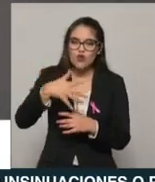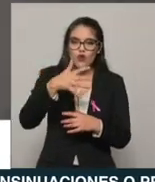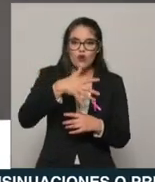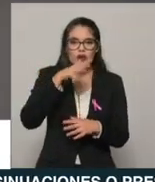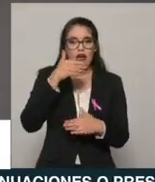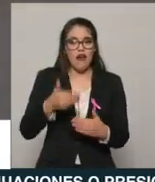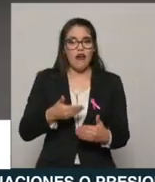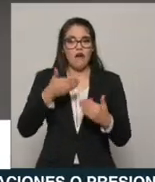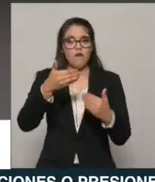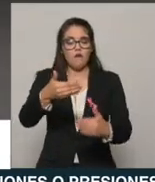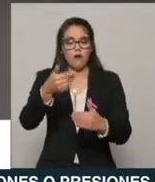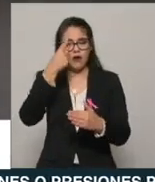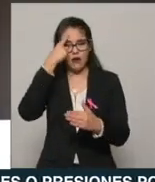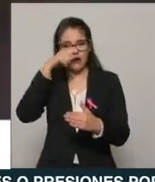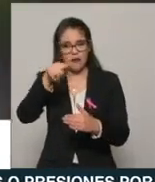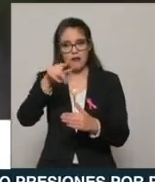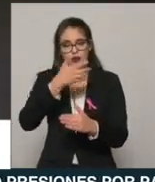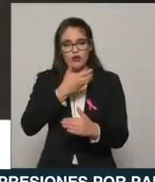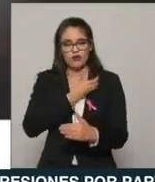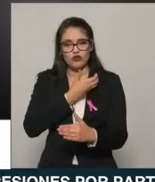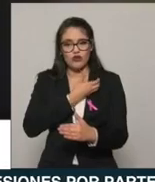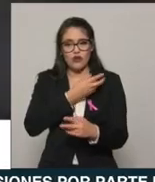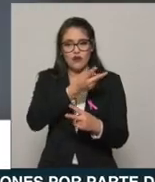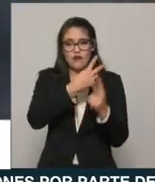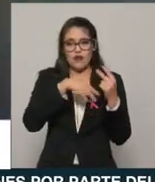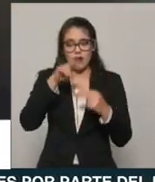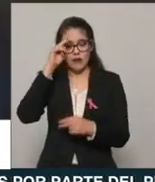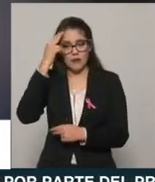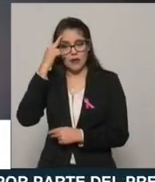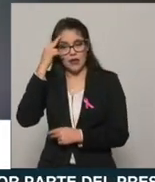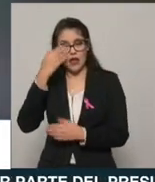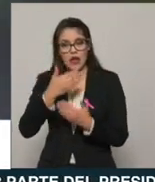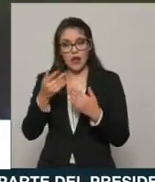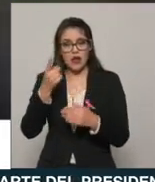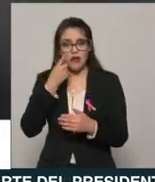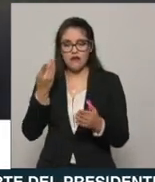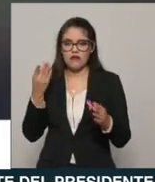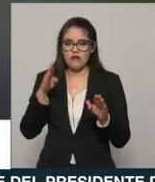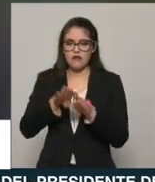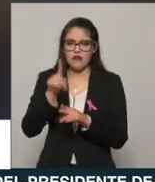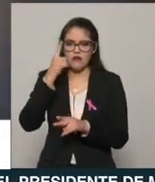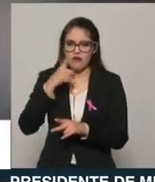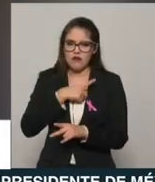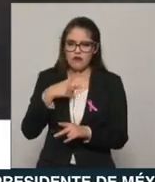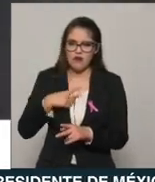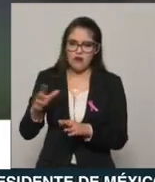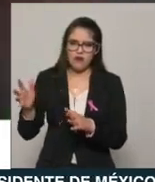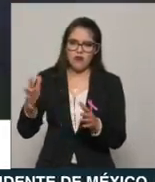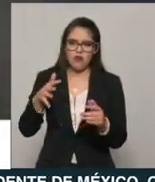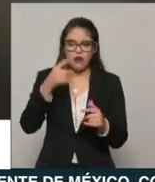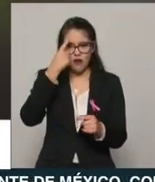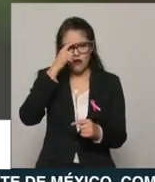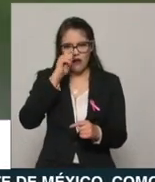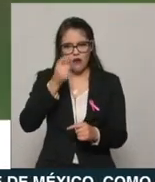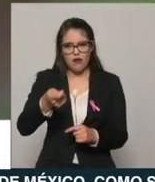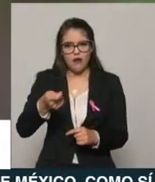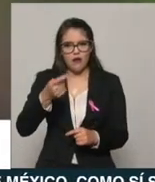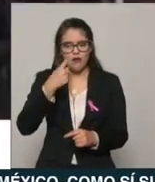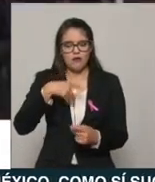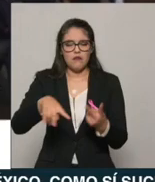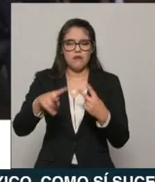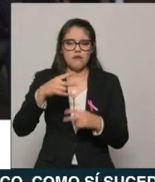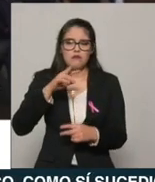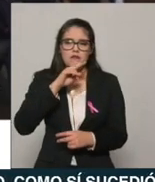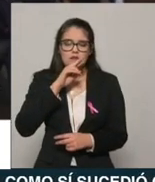Nacional. Partieron de Bellas Artes y están en contra de lo que consideran privatización de la recolección de materiales sólidos. Además,